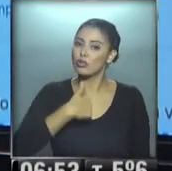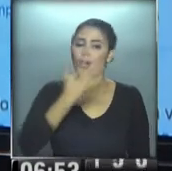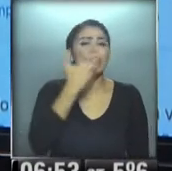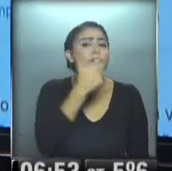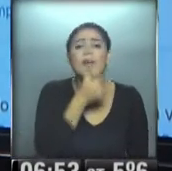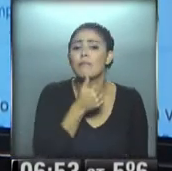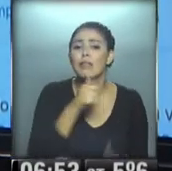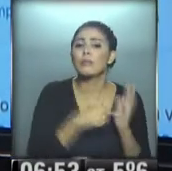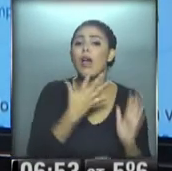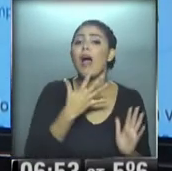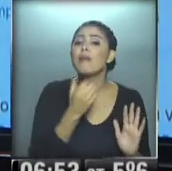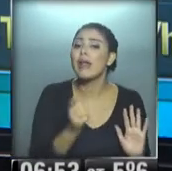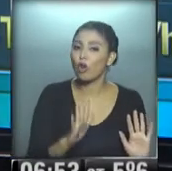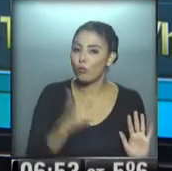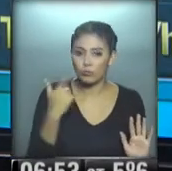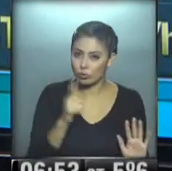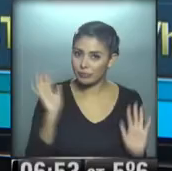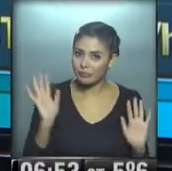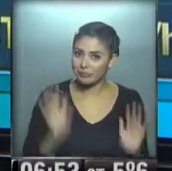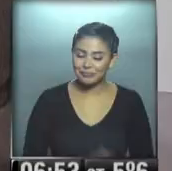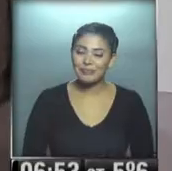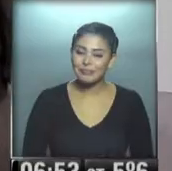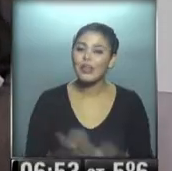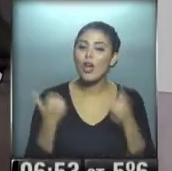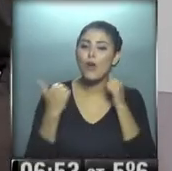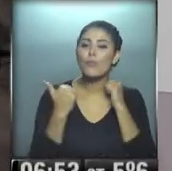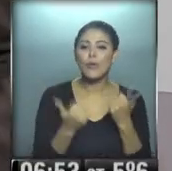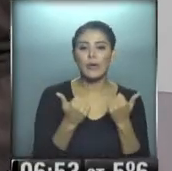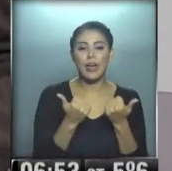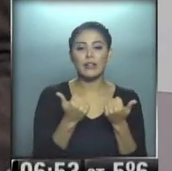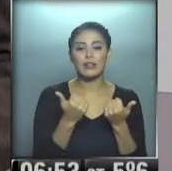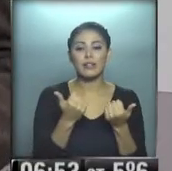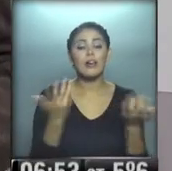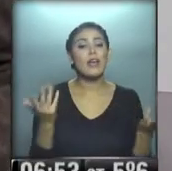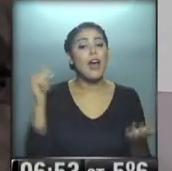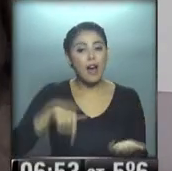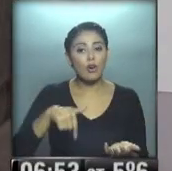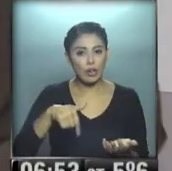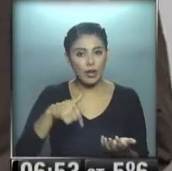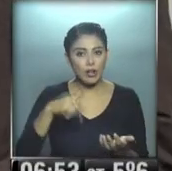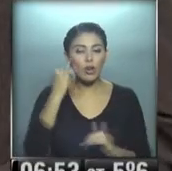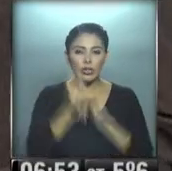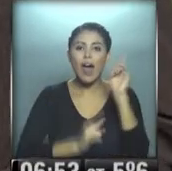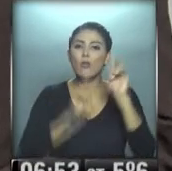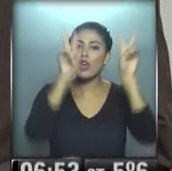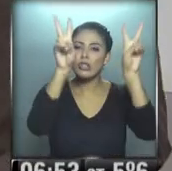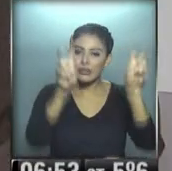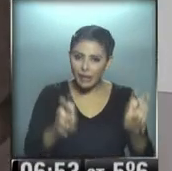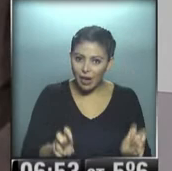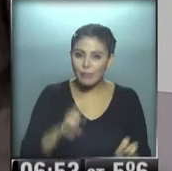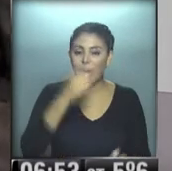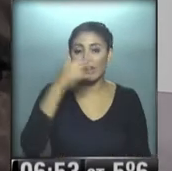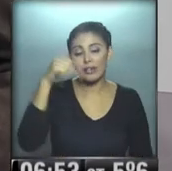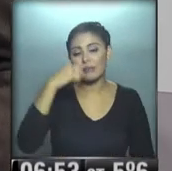pero amargo, ¿eh? Amarguito, eso sí. Muy bien, Nadia. Vamos a repasar algunos de los temas que serán, que